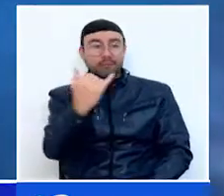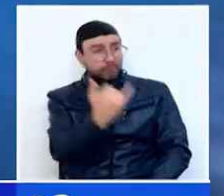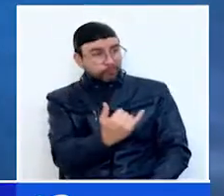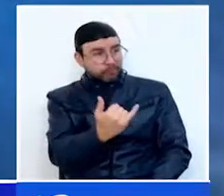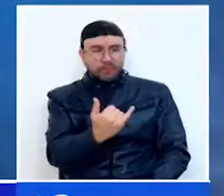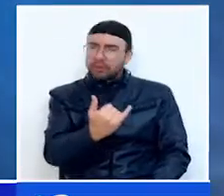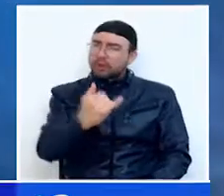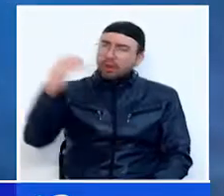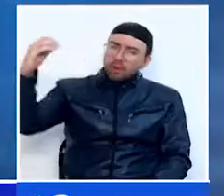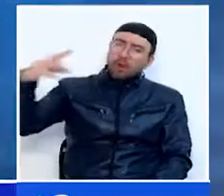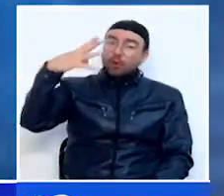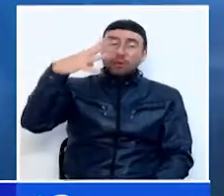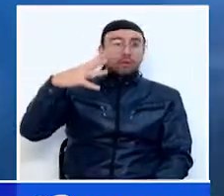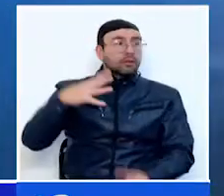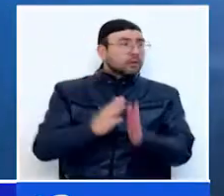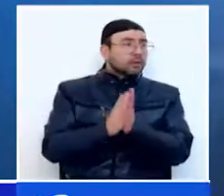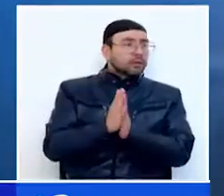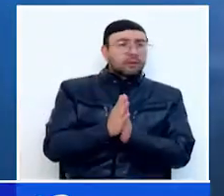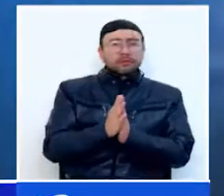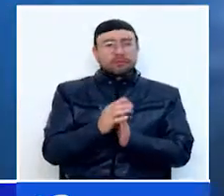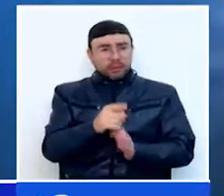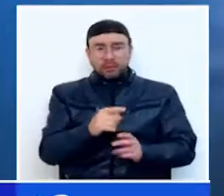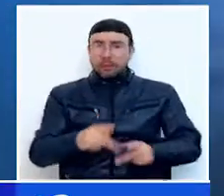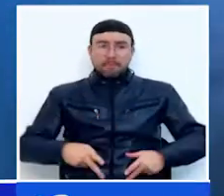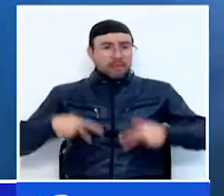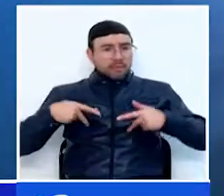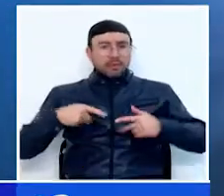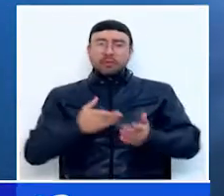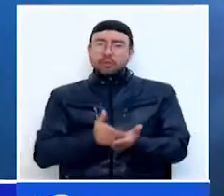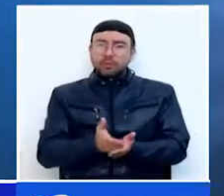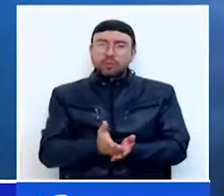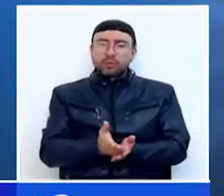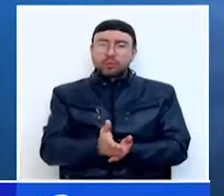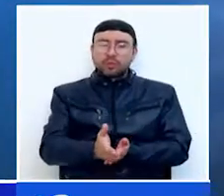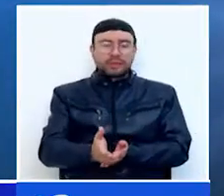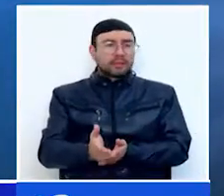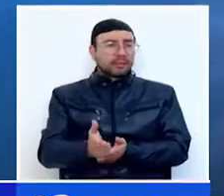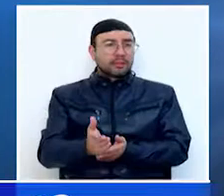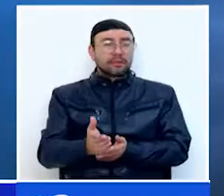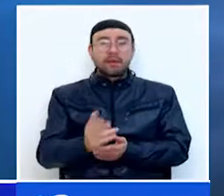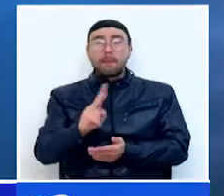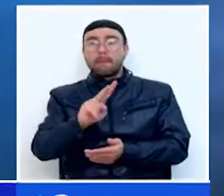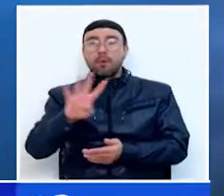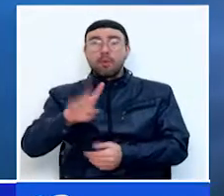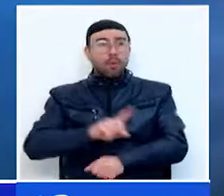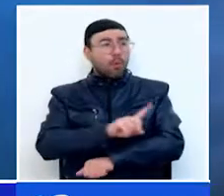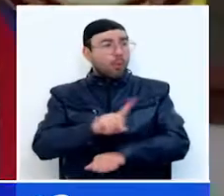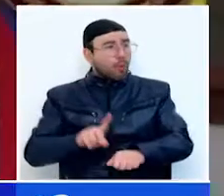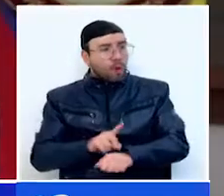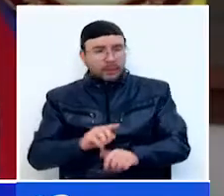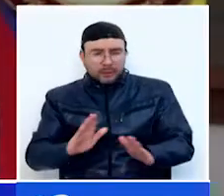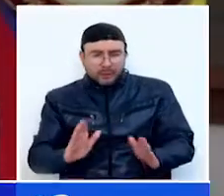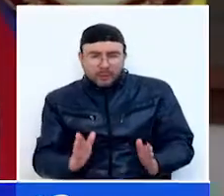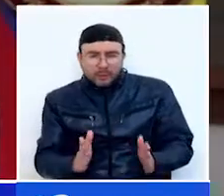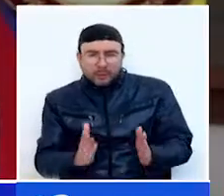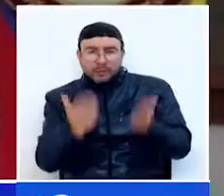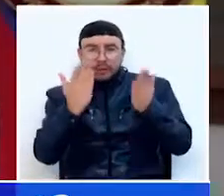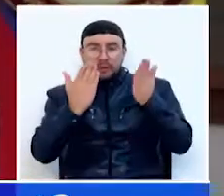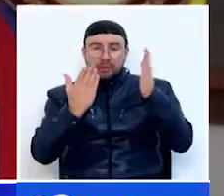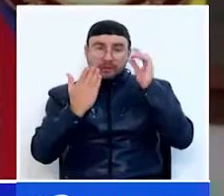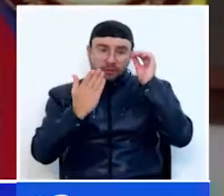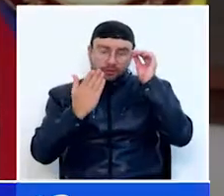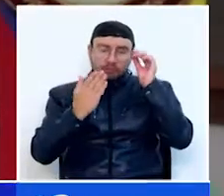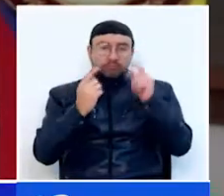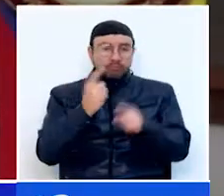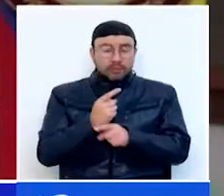de esperanza porque Lucas aún sigue vivo. Y estas próximas 24 horas serán vitales. Por eso nos